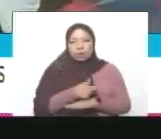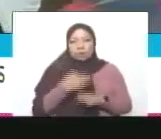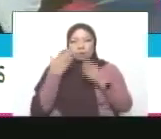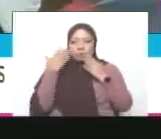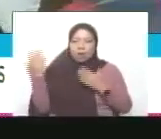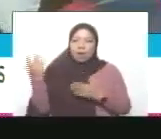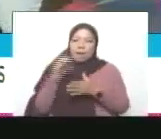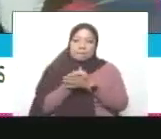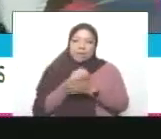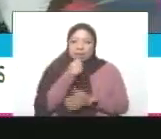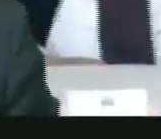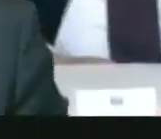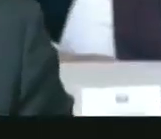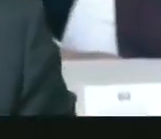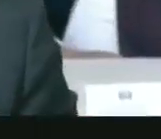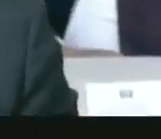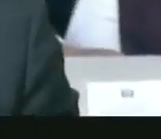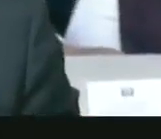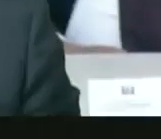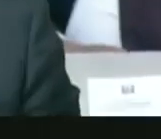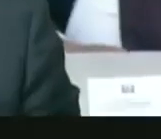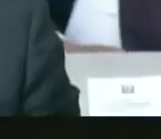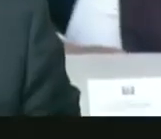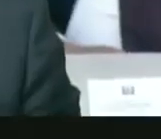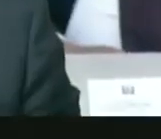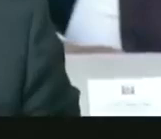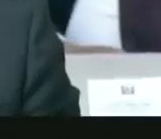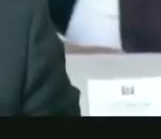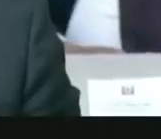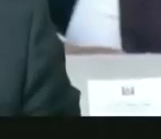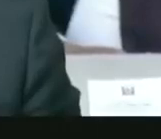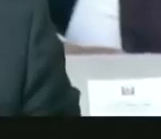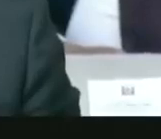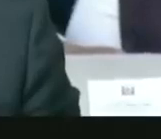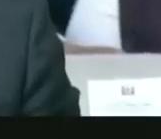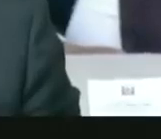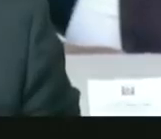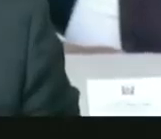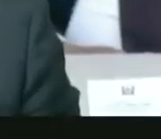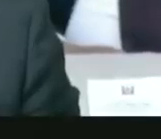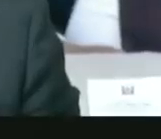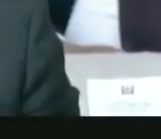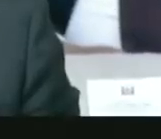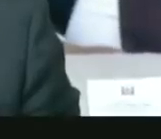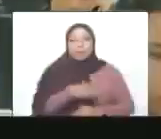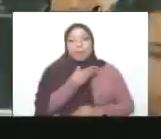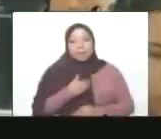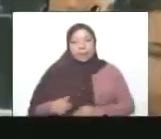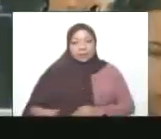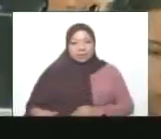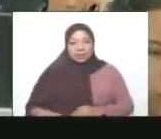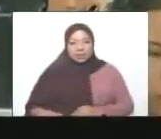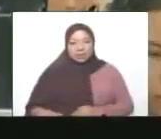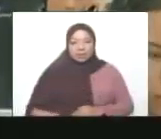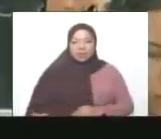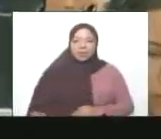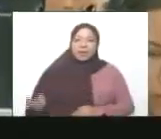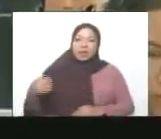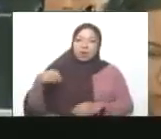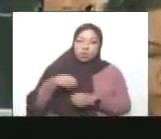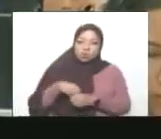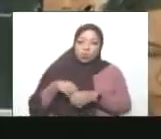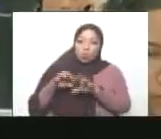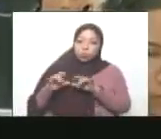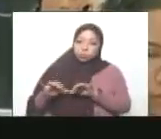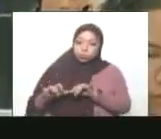Jocelyn, que está en el centro del comando del 1x10. Jocelyn. Así es, presidente. En pleno corazón de esta